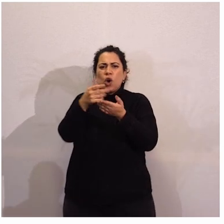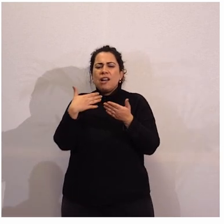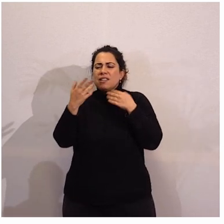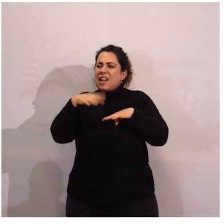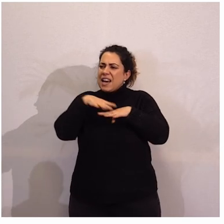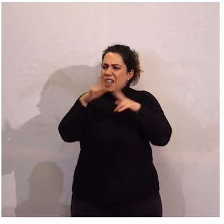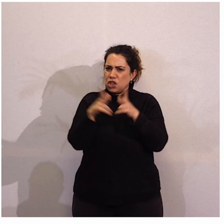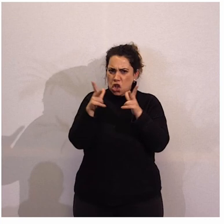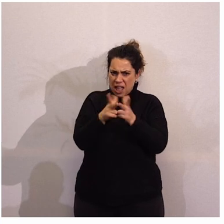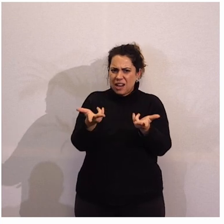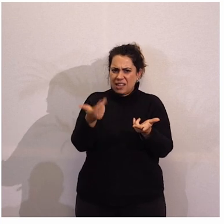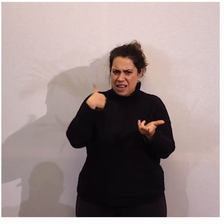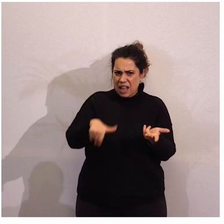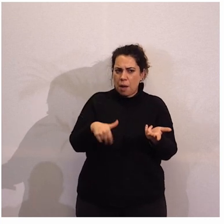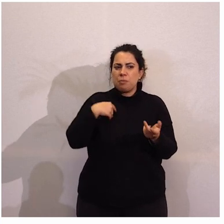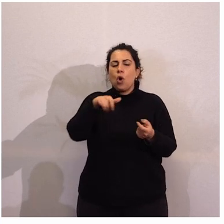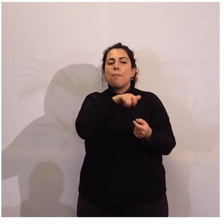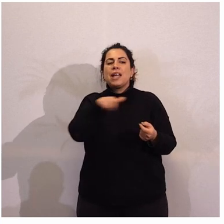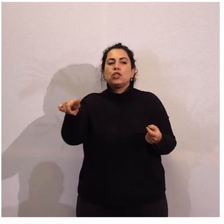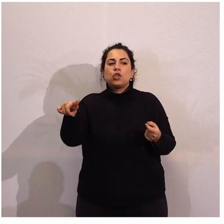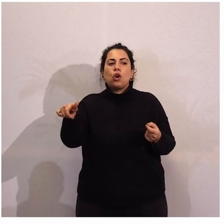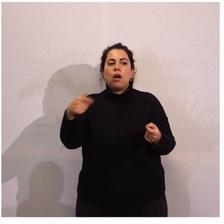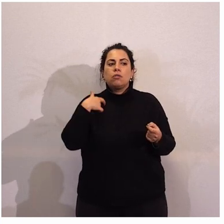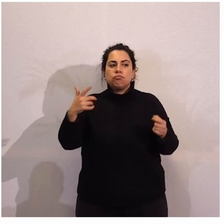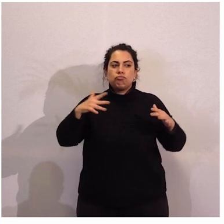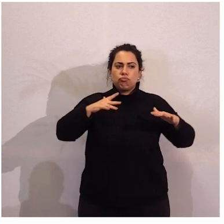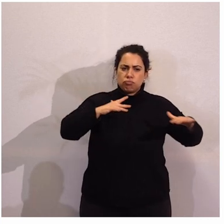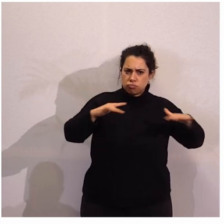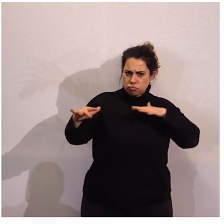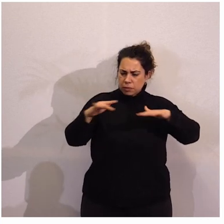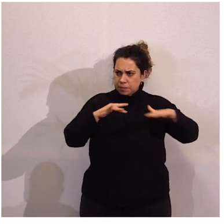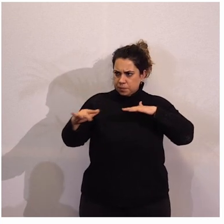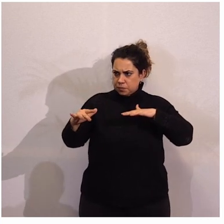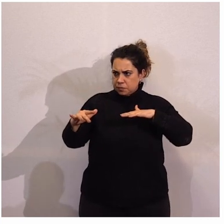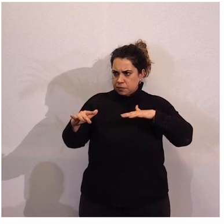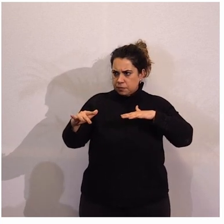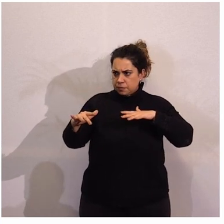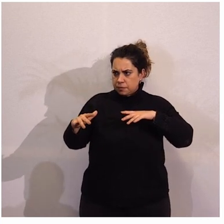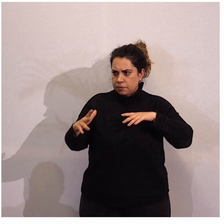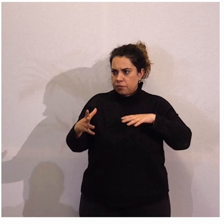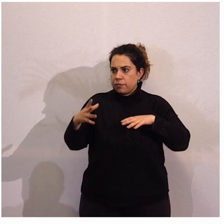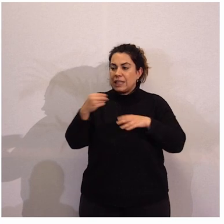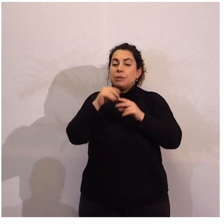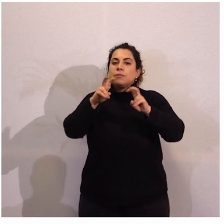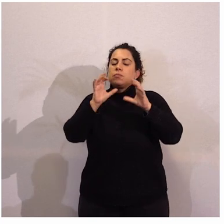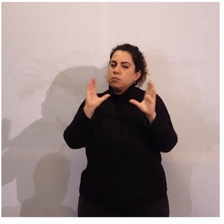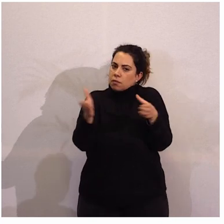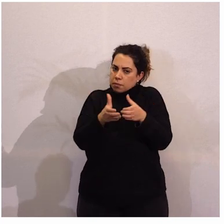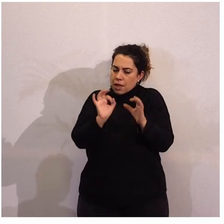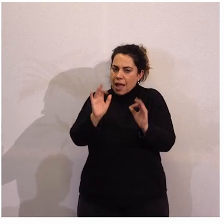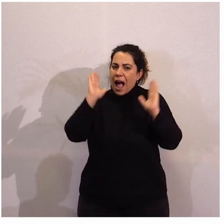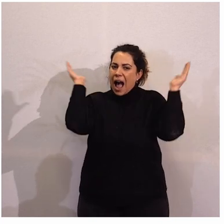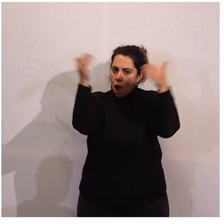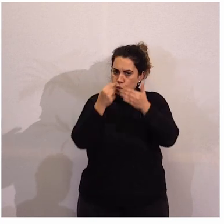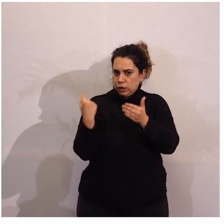sociales. Las personas que hacemos activismo, hablo dentro del mundo del autismo, lo que